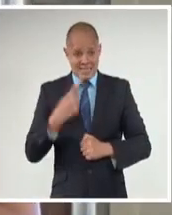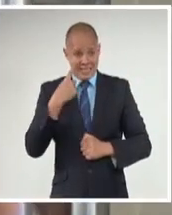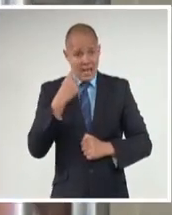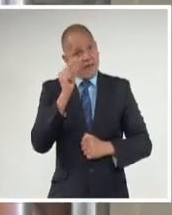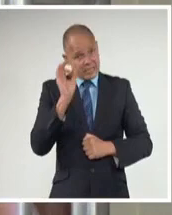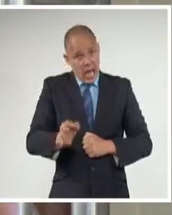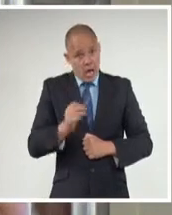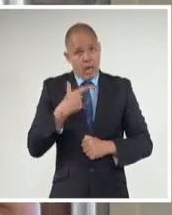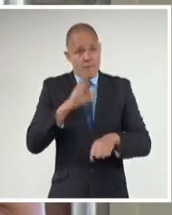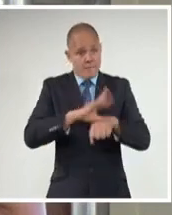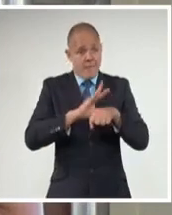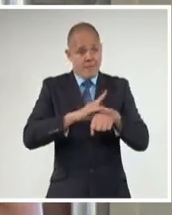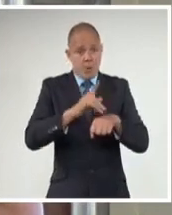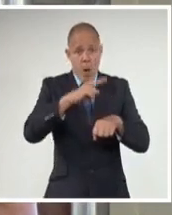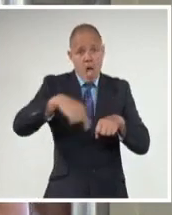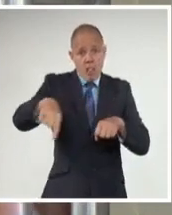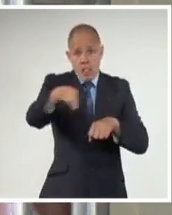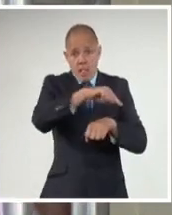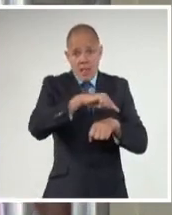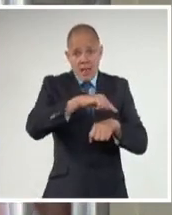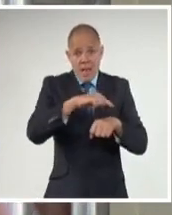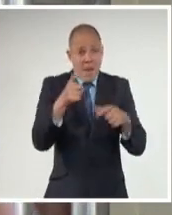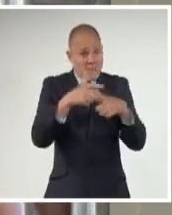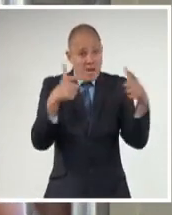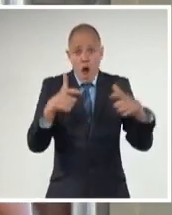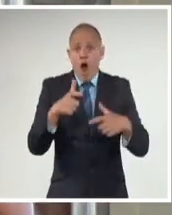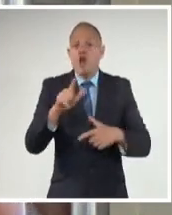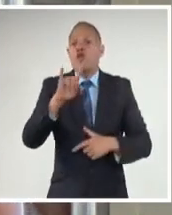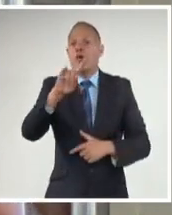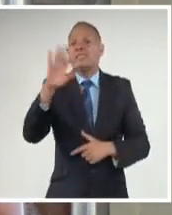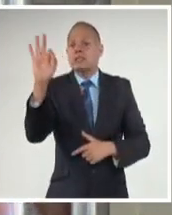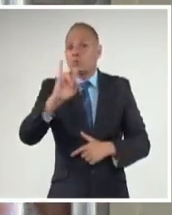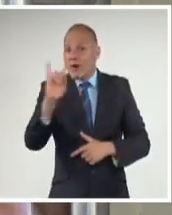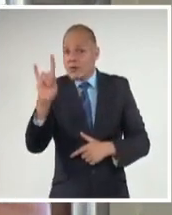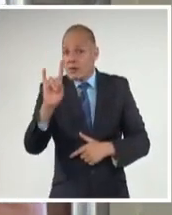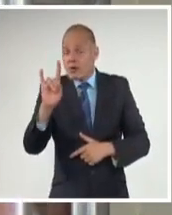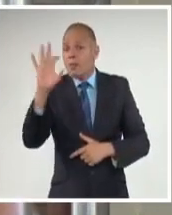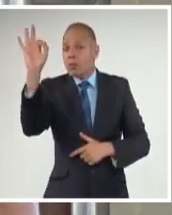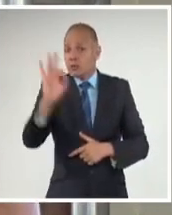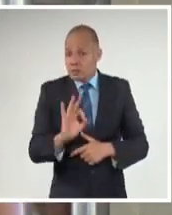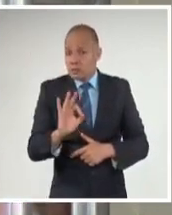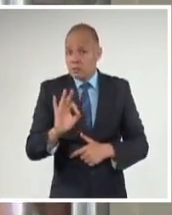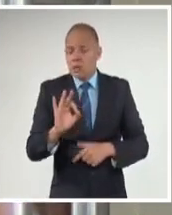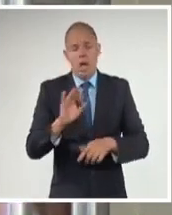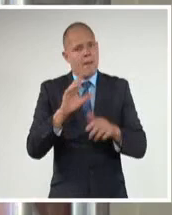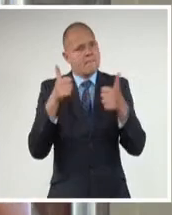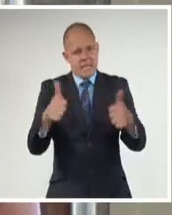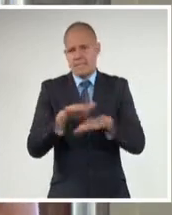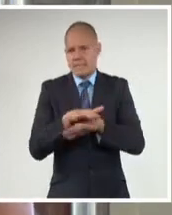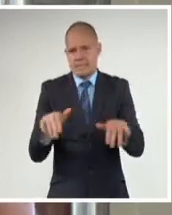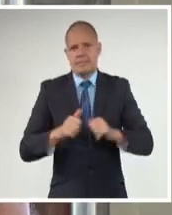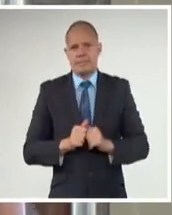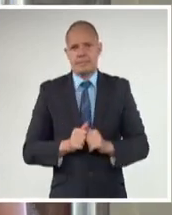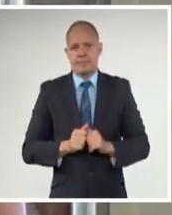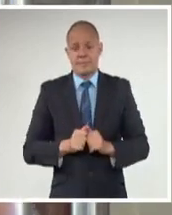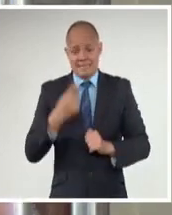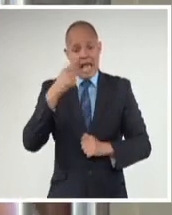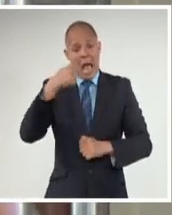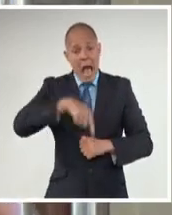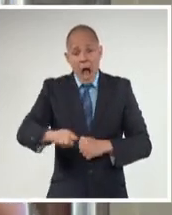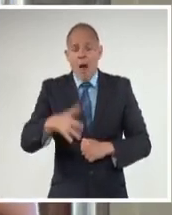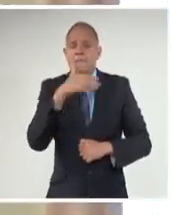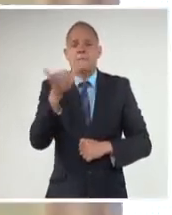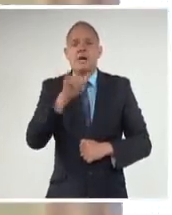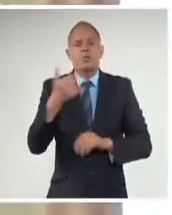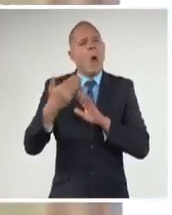histórico, nuestro Moncada, somos los estudiantes de las ciencias médicas y los miembros de las ciencias médicas, los héroes de